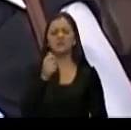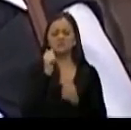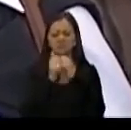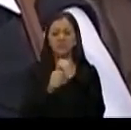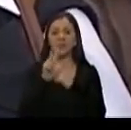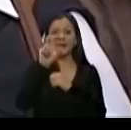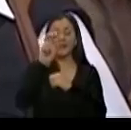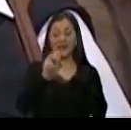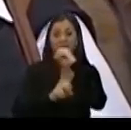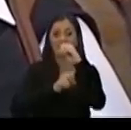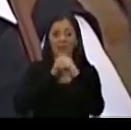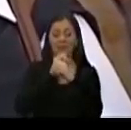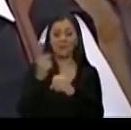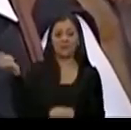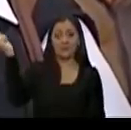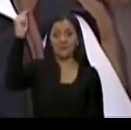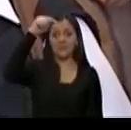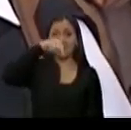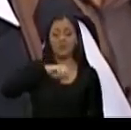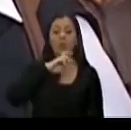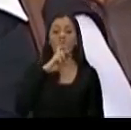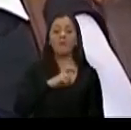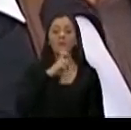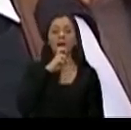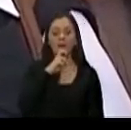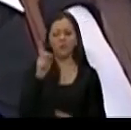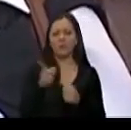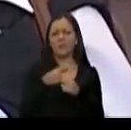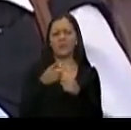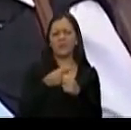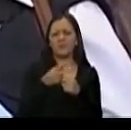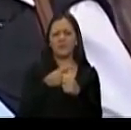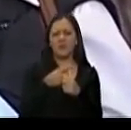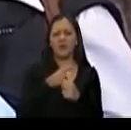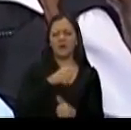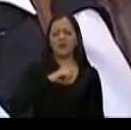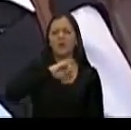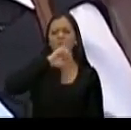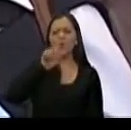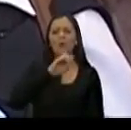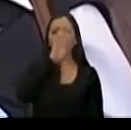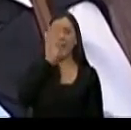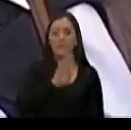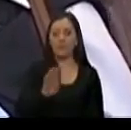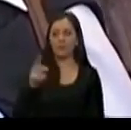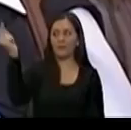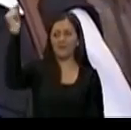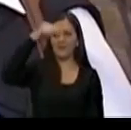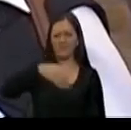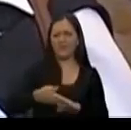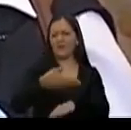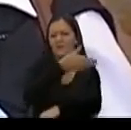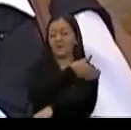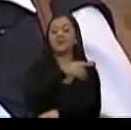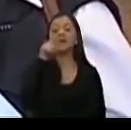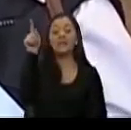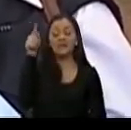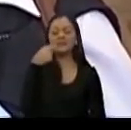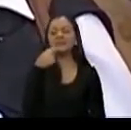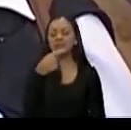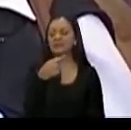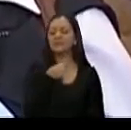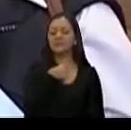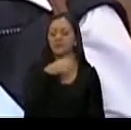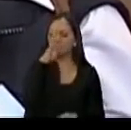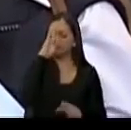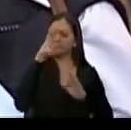visita del Papa Juan Pablo II. Esos 30 años nos ha servido a los ecuatorianos para profundizar en lo que ha sido nuestra